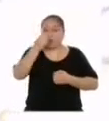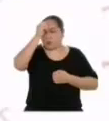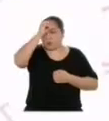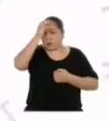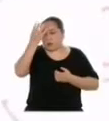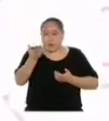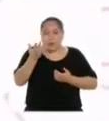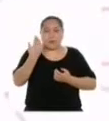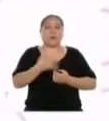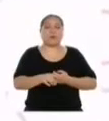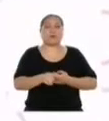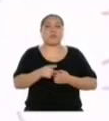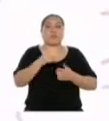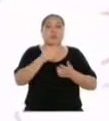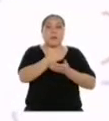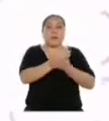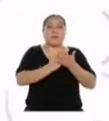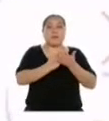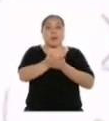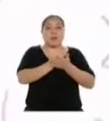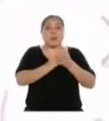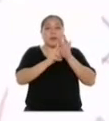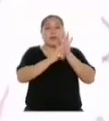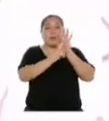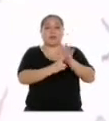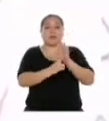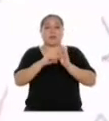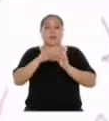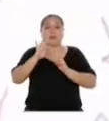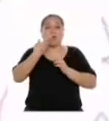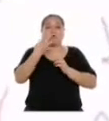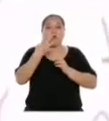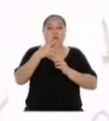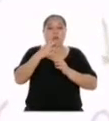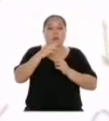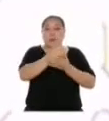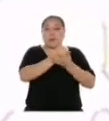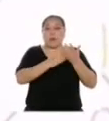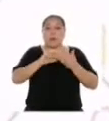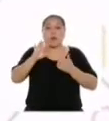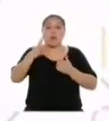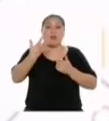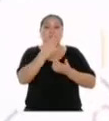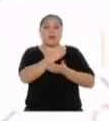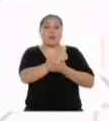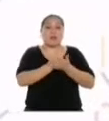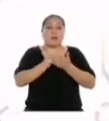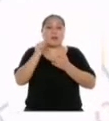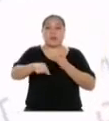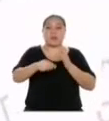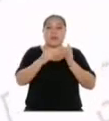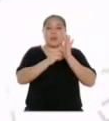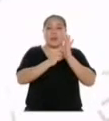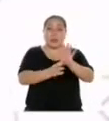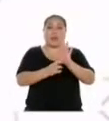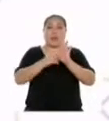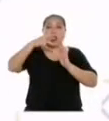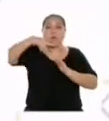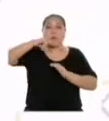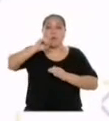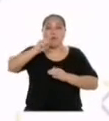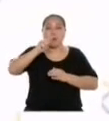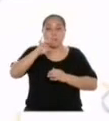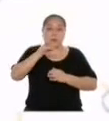no podemos saber si un intervalo representa la cuarta parte o la quinta parte de nuestra muestra, aunque